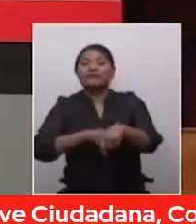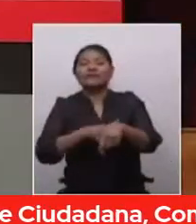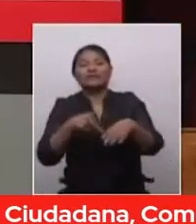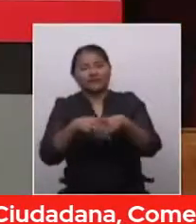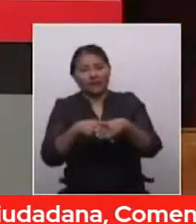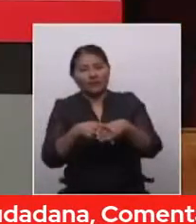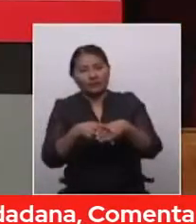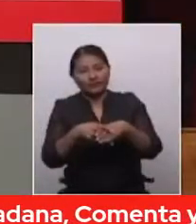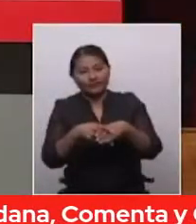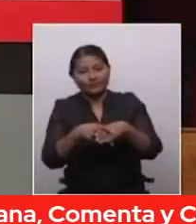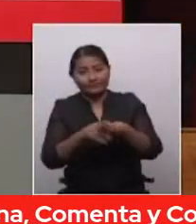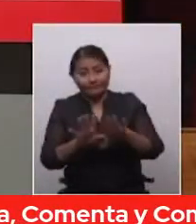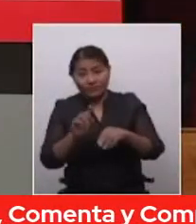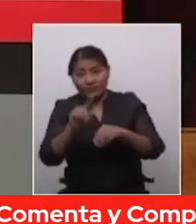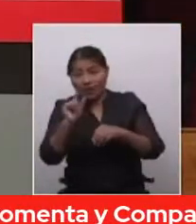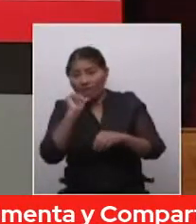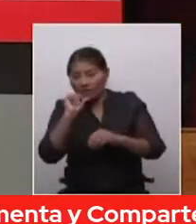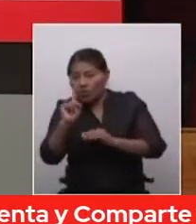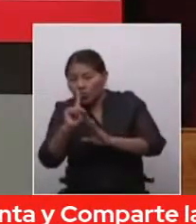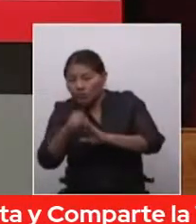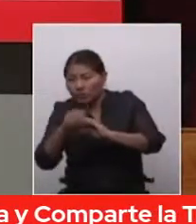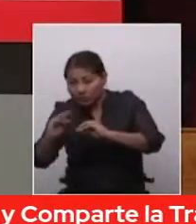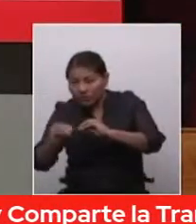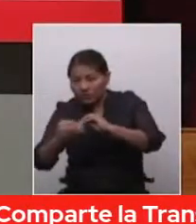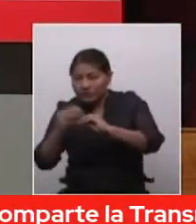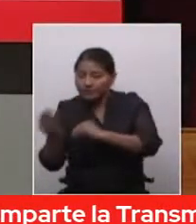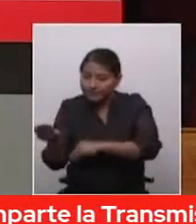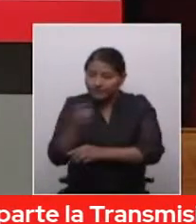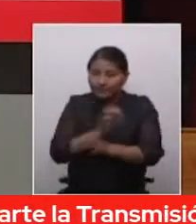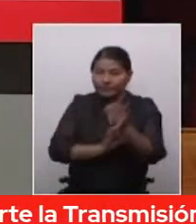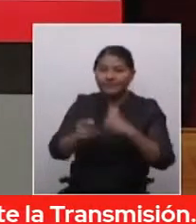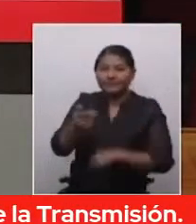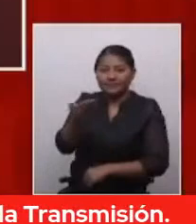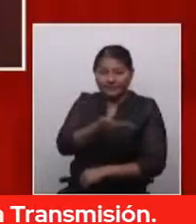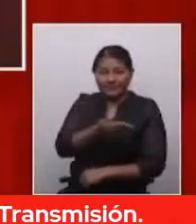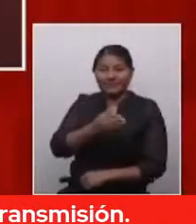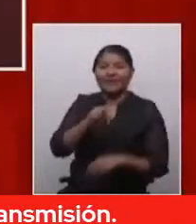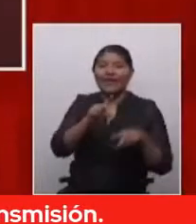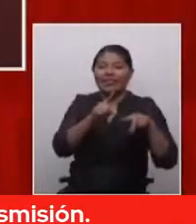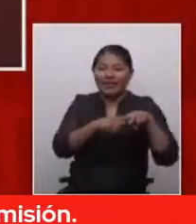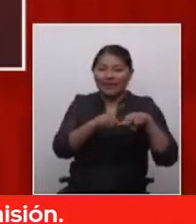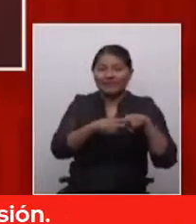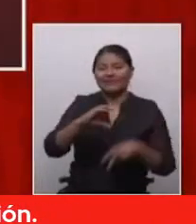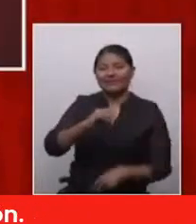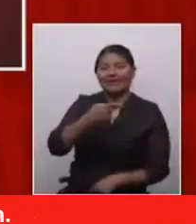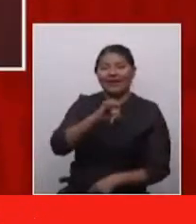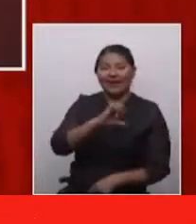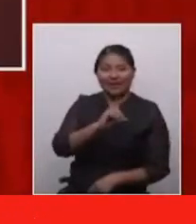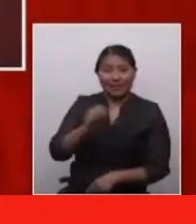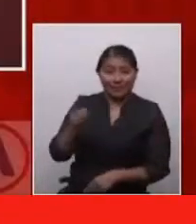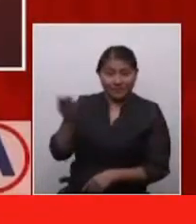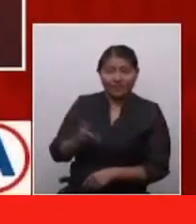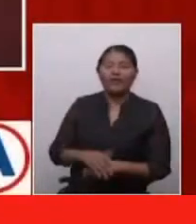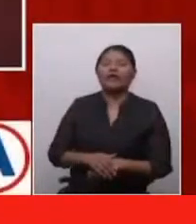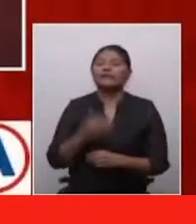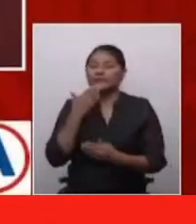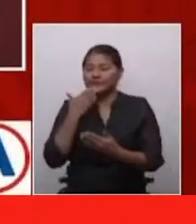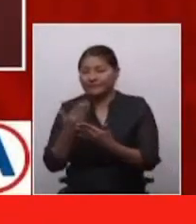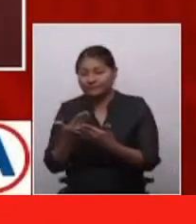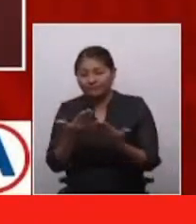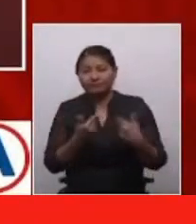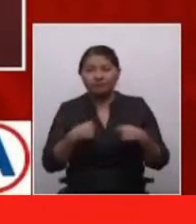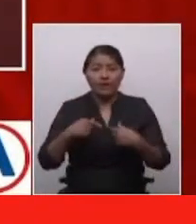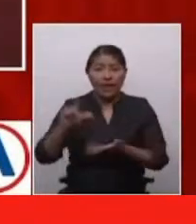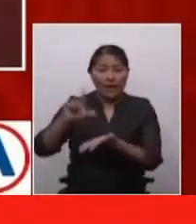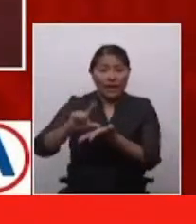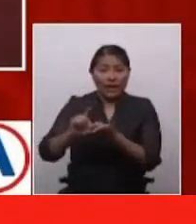Alegría. Tiempo. Sí. Le queda todavía un minuto para cerrar. Candidato Chejade, por favor. Carlos, gracias. La gente, los vecinos y vecinas de Lima